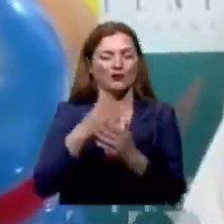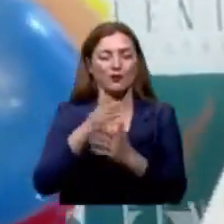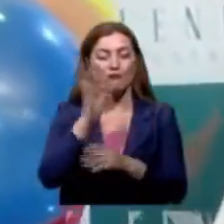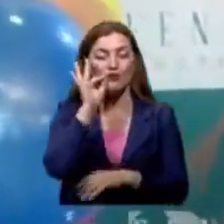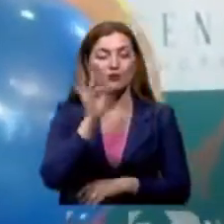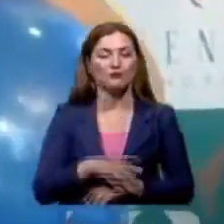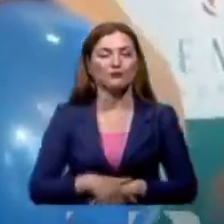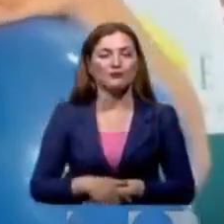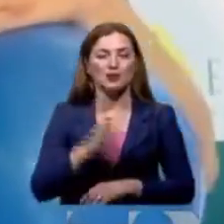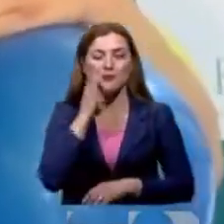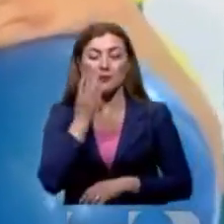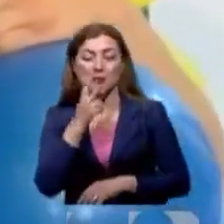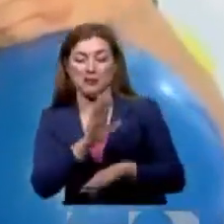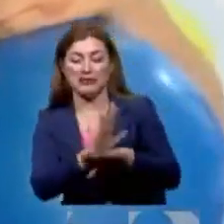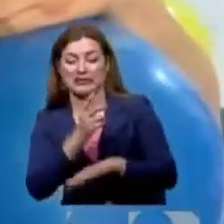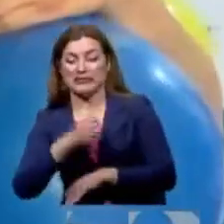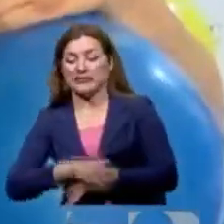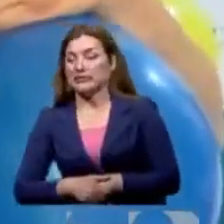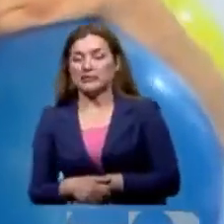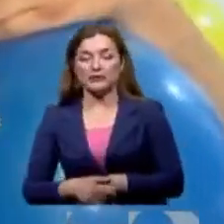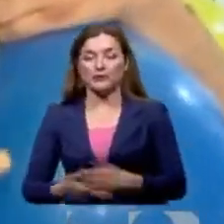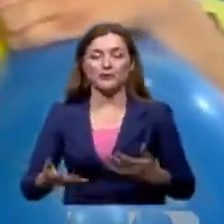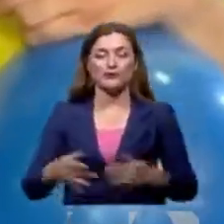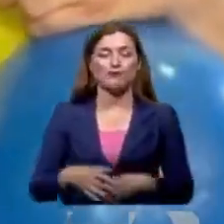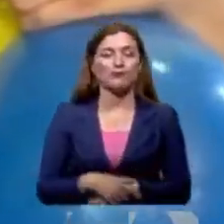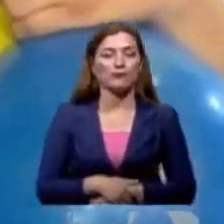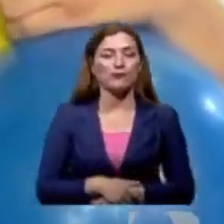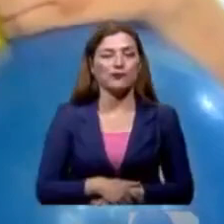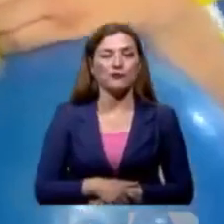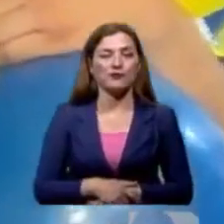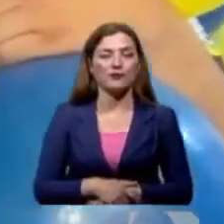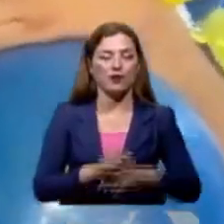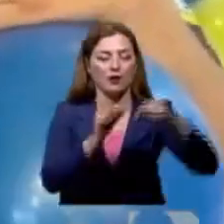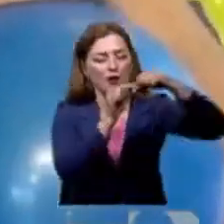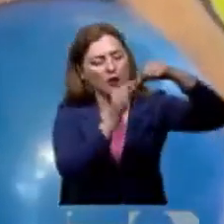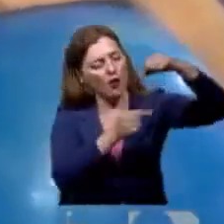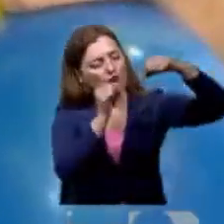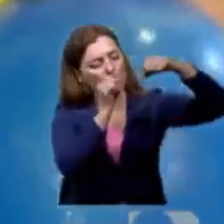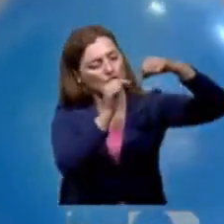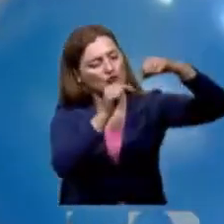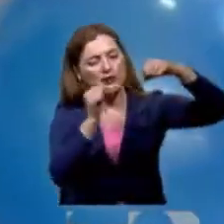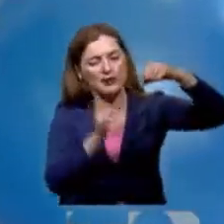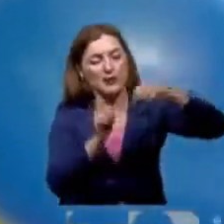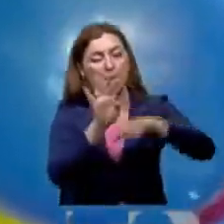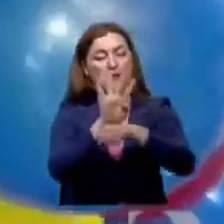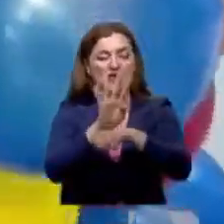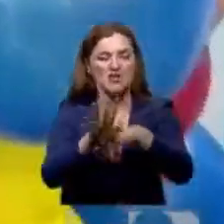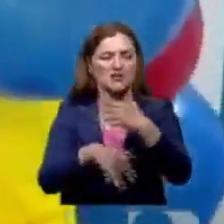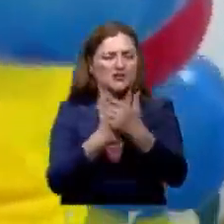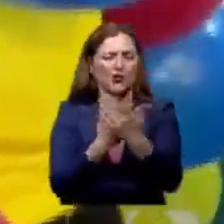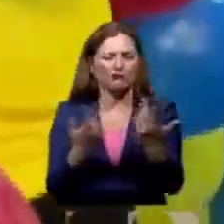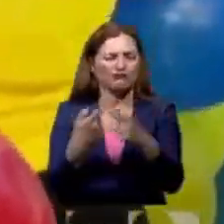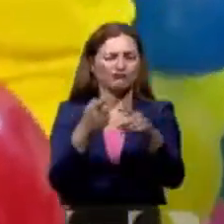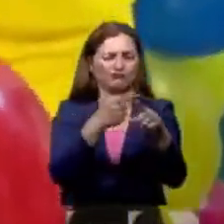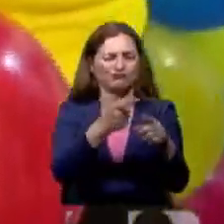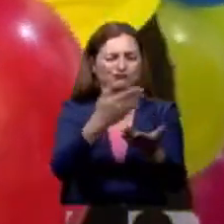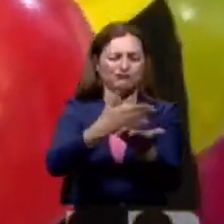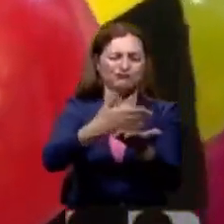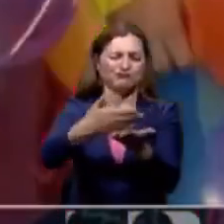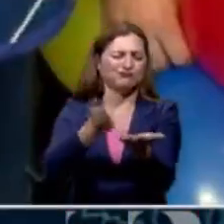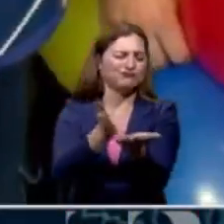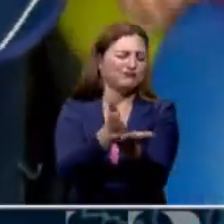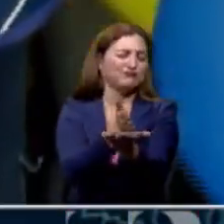Atropellamientos, ya han habido atropellamientos. Por ello solicitan a la empresa de movilidad y obras públicas la instalación de un puente peatonal. Tampoco hay